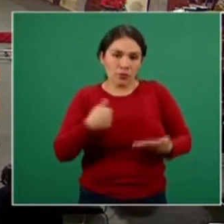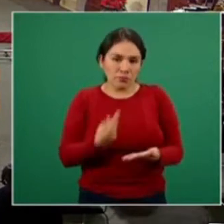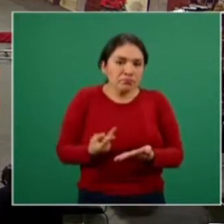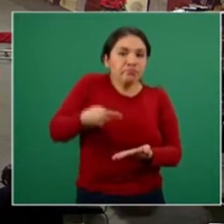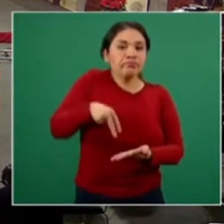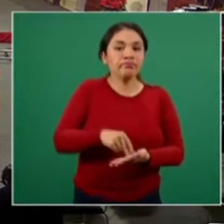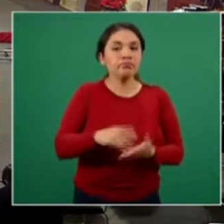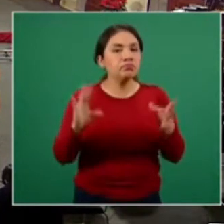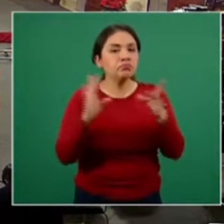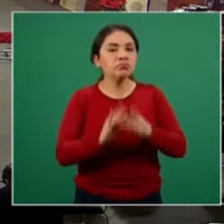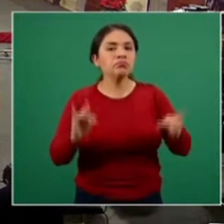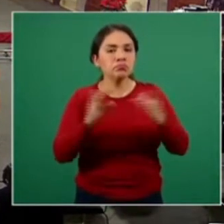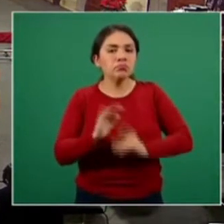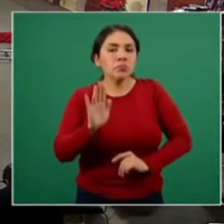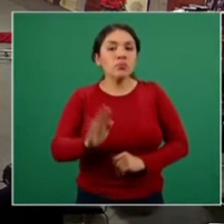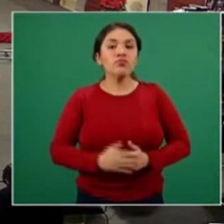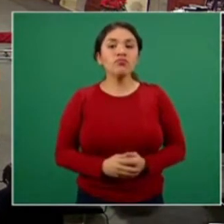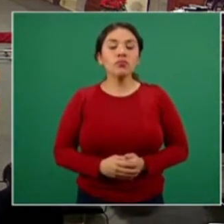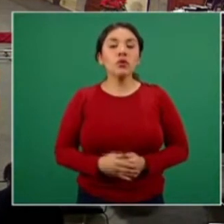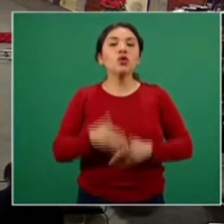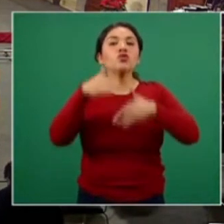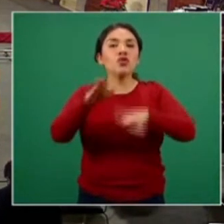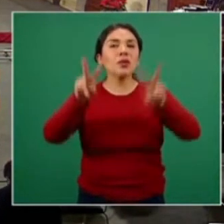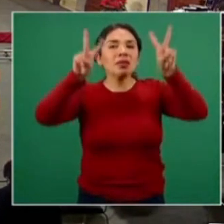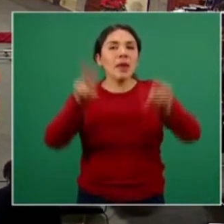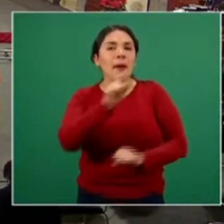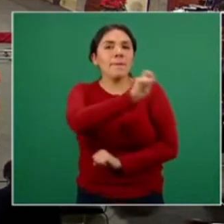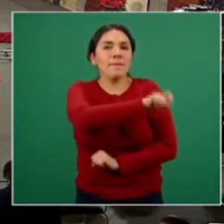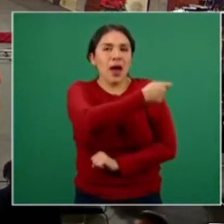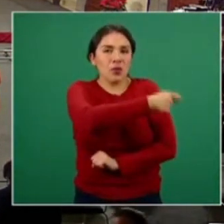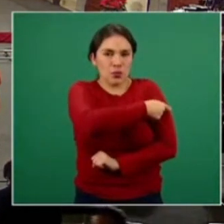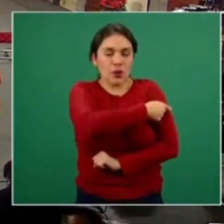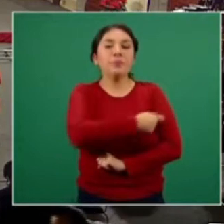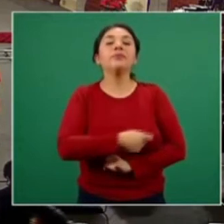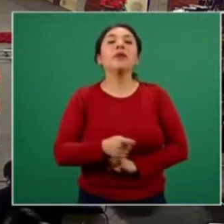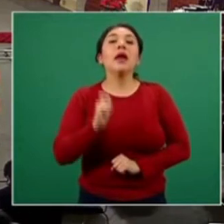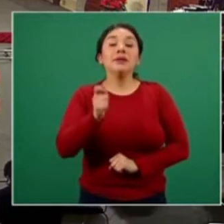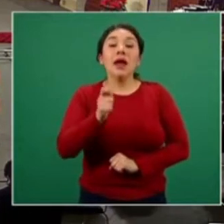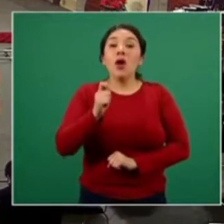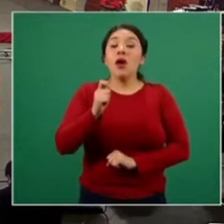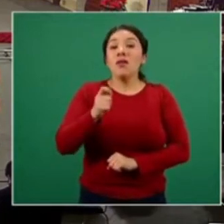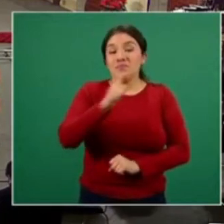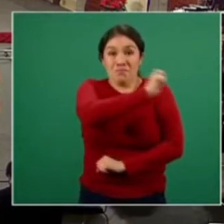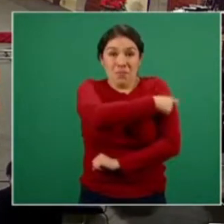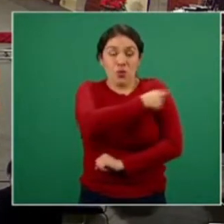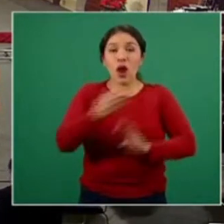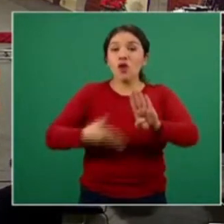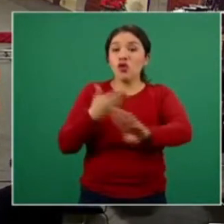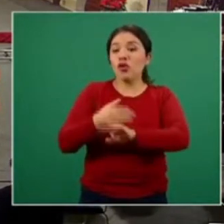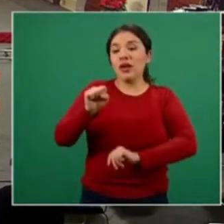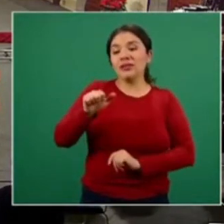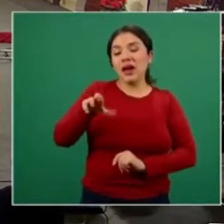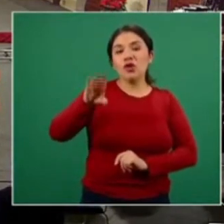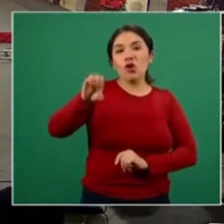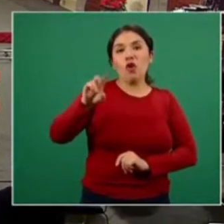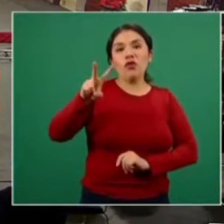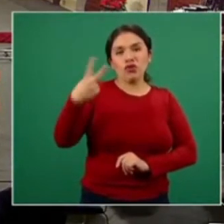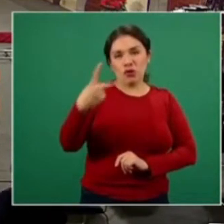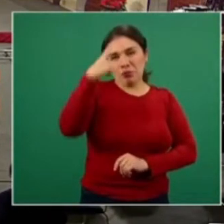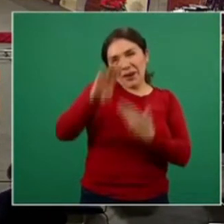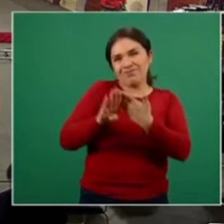para comentar sobre la vacunación contra el virus SARS-CoV-2 para prevenir